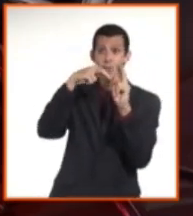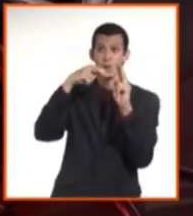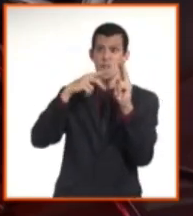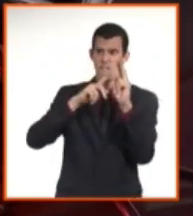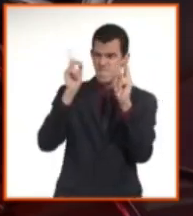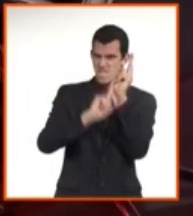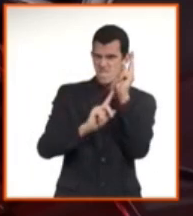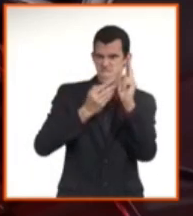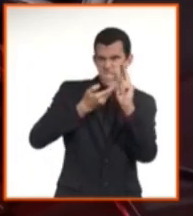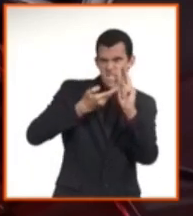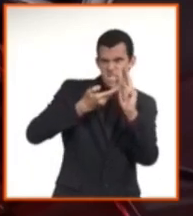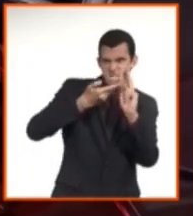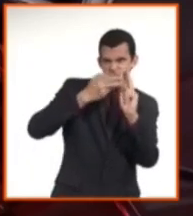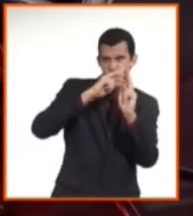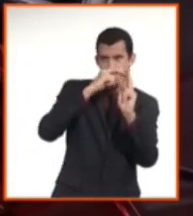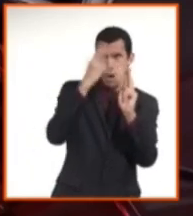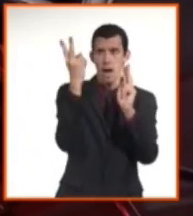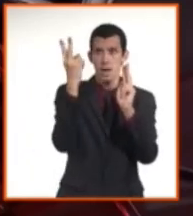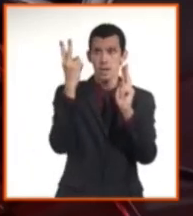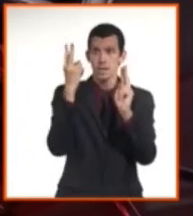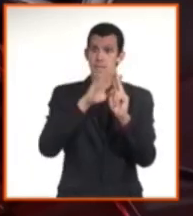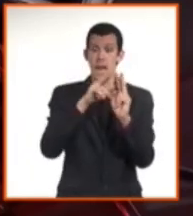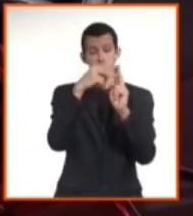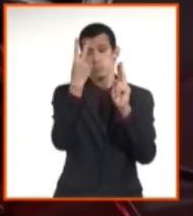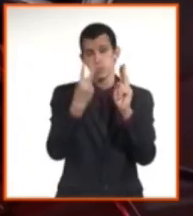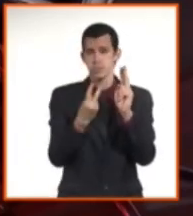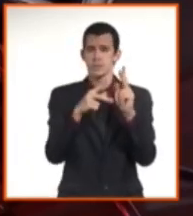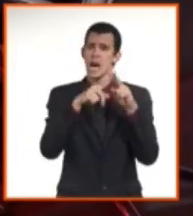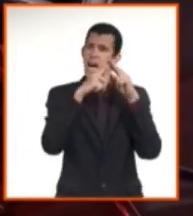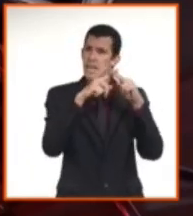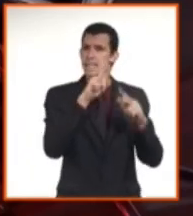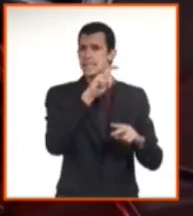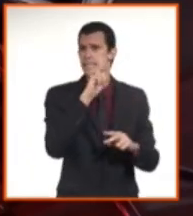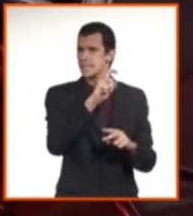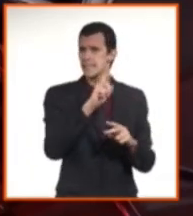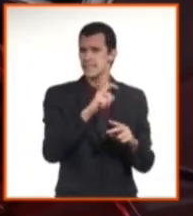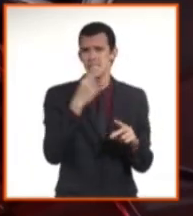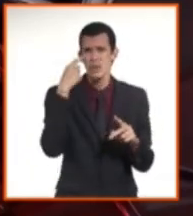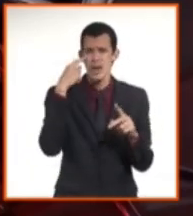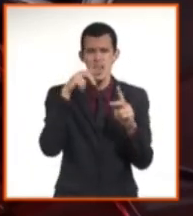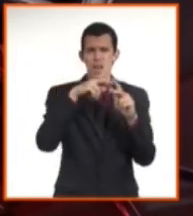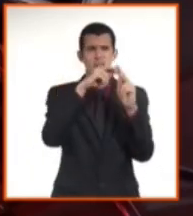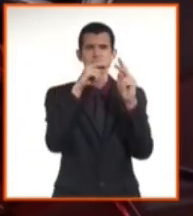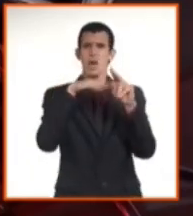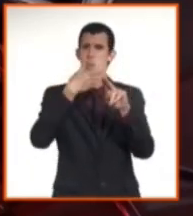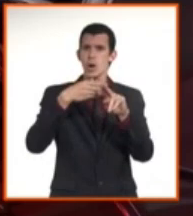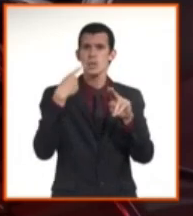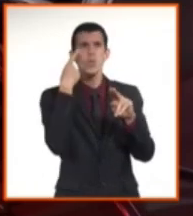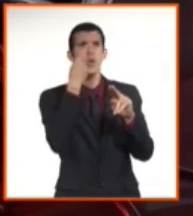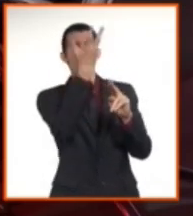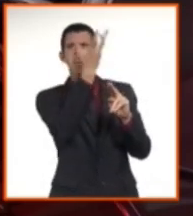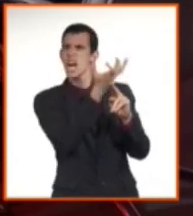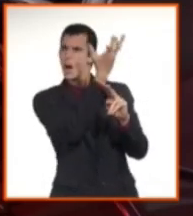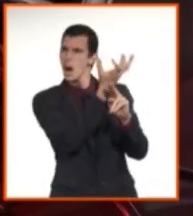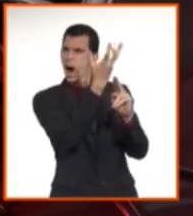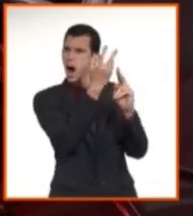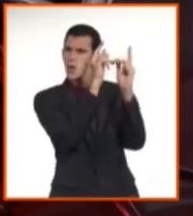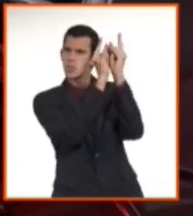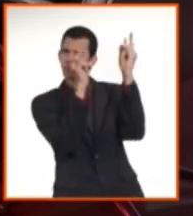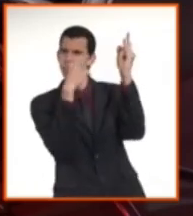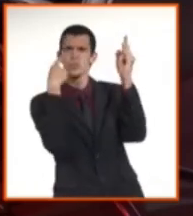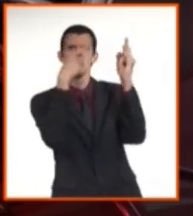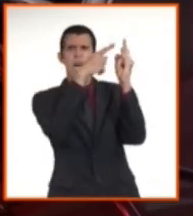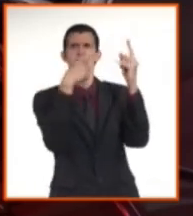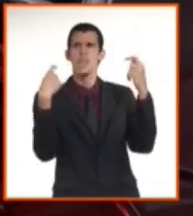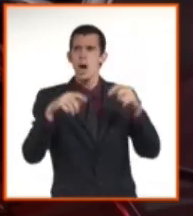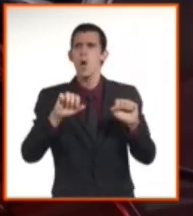entonces retroceden y reviran las crucetas. Es decir, hay un nivel de trabajo grande que hay que ejecutar.